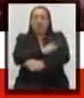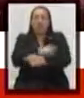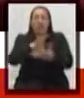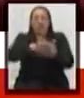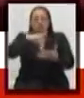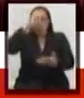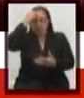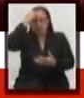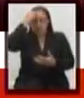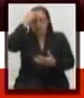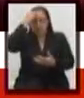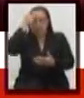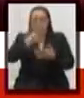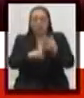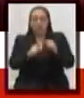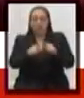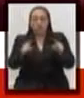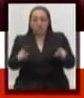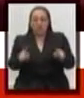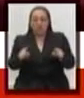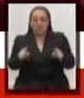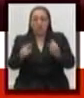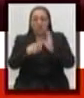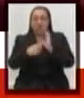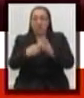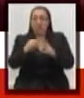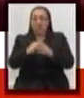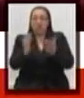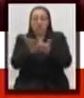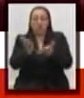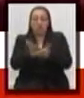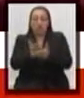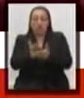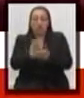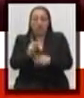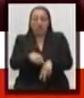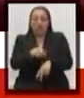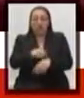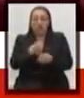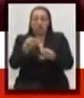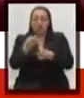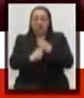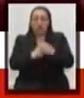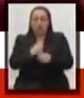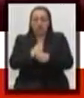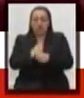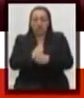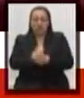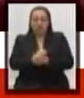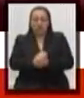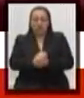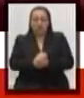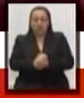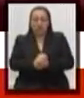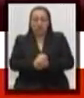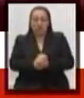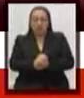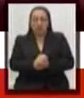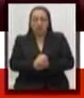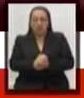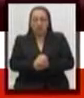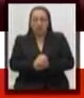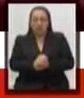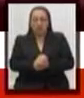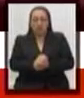aprendizaje que ustedes muestran en sus colegios a lo largo de varios años, y en especial